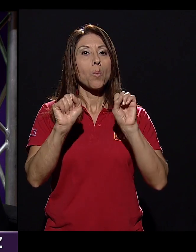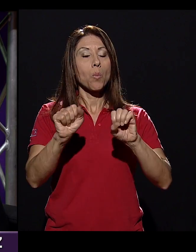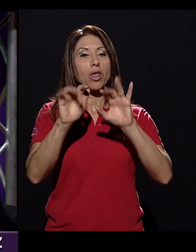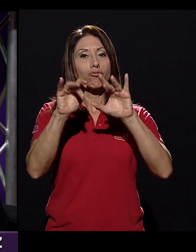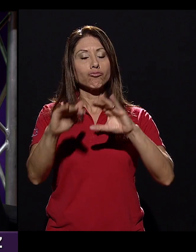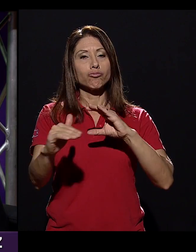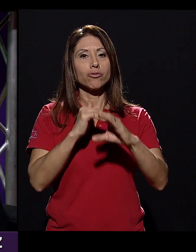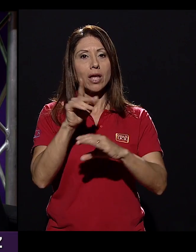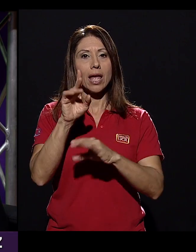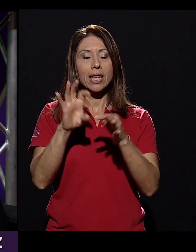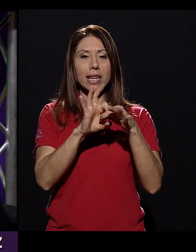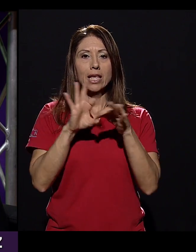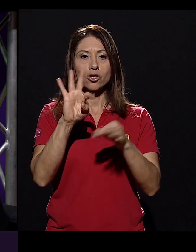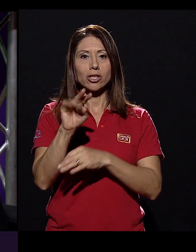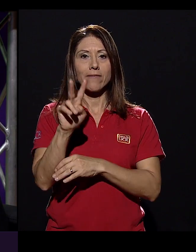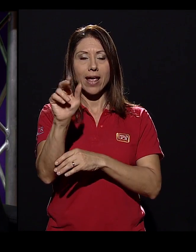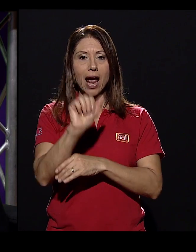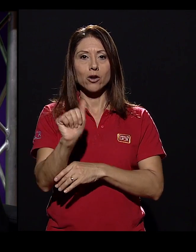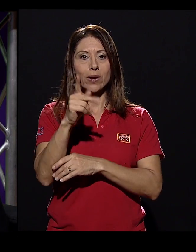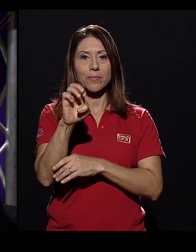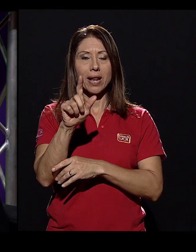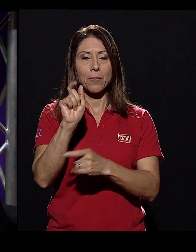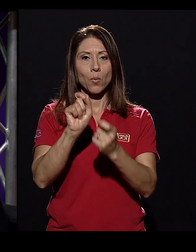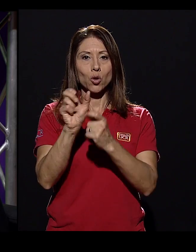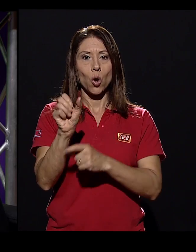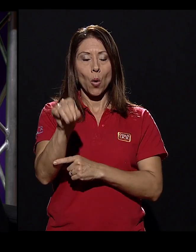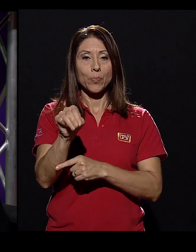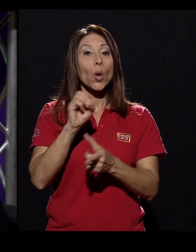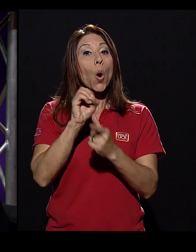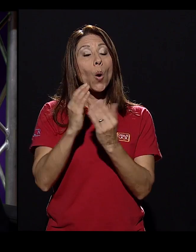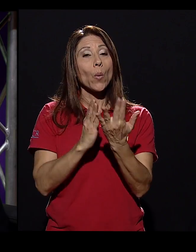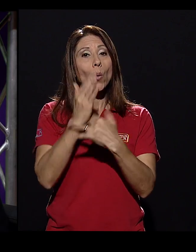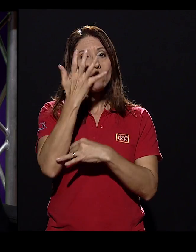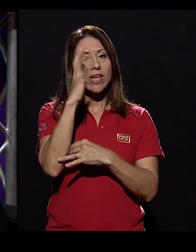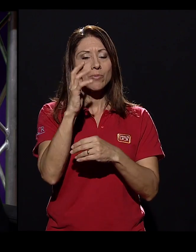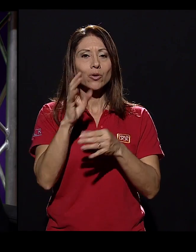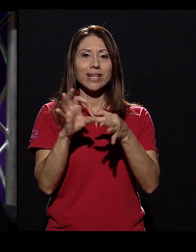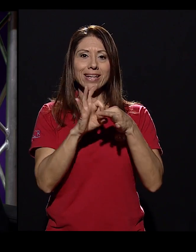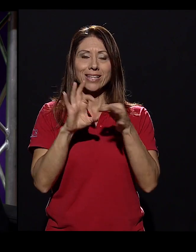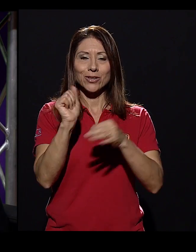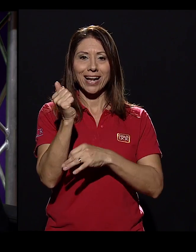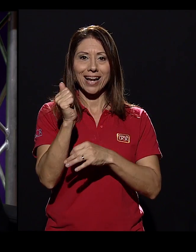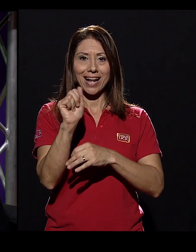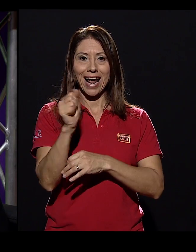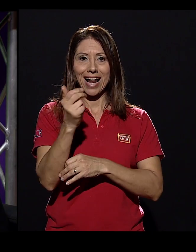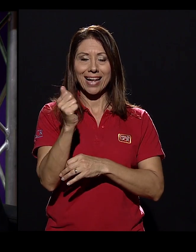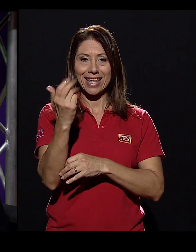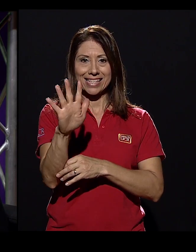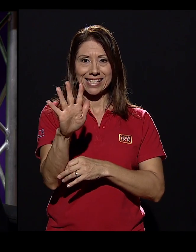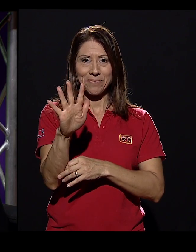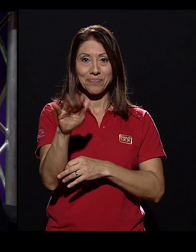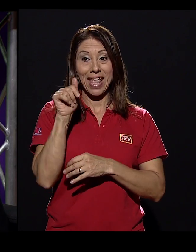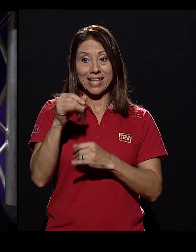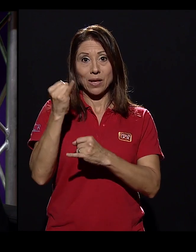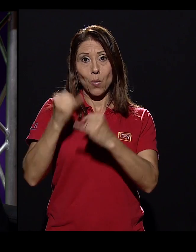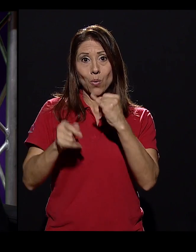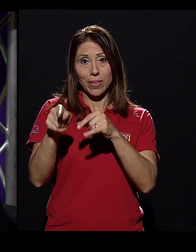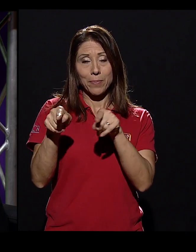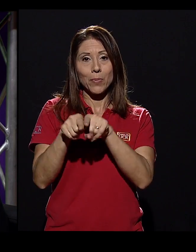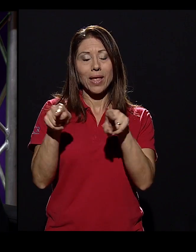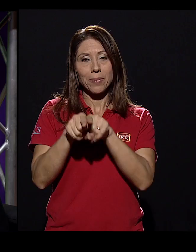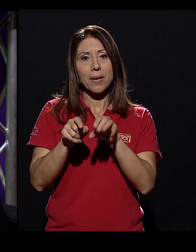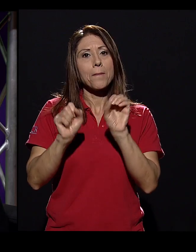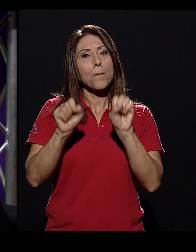2511-6949, escribirnos un correo a nexostv@gmail.com o buscarnos en Facebook, donde nos encuentra como Nexos Canal 15. En este